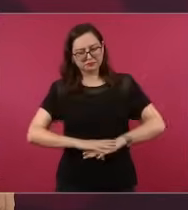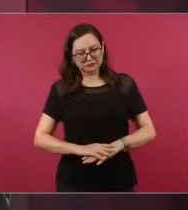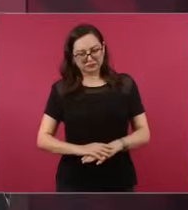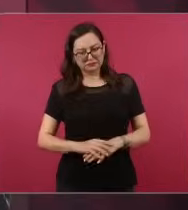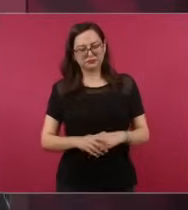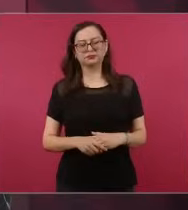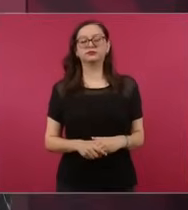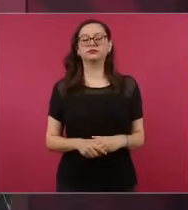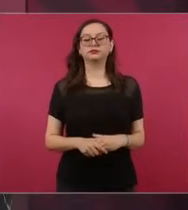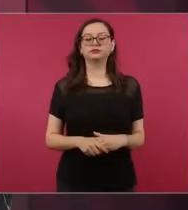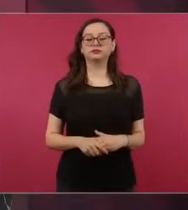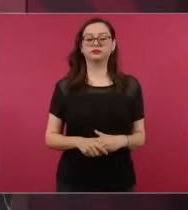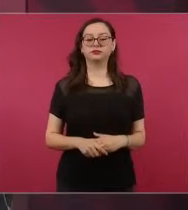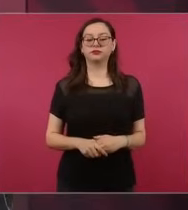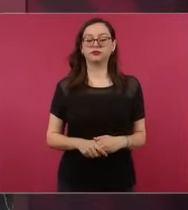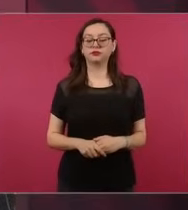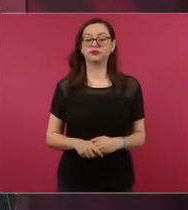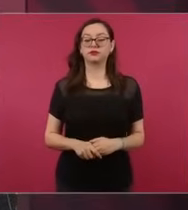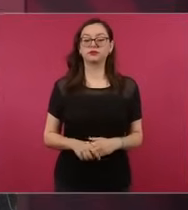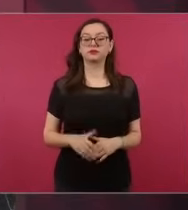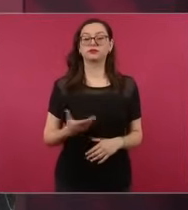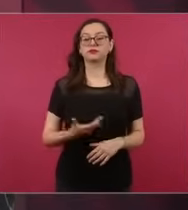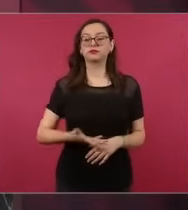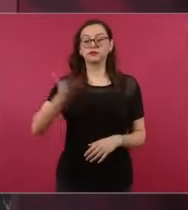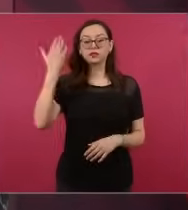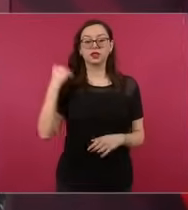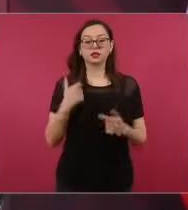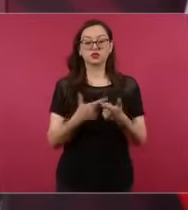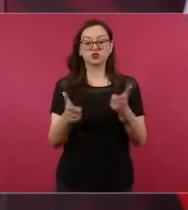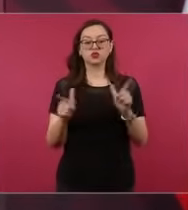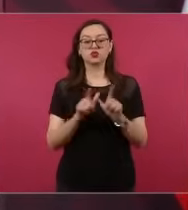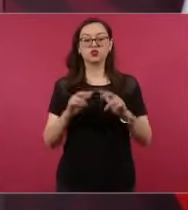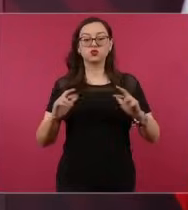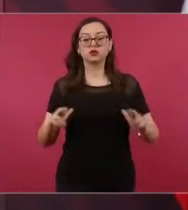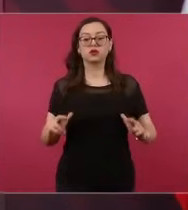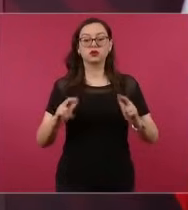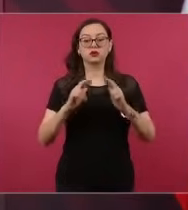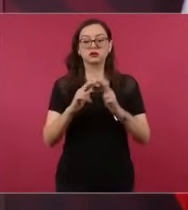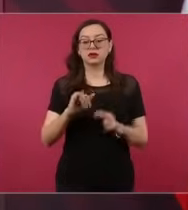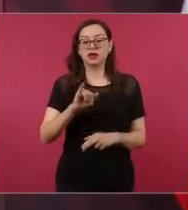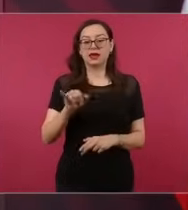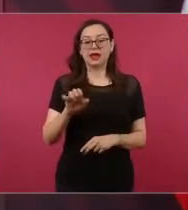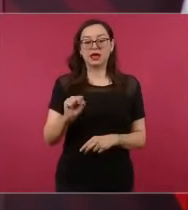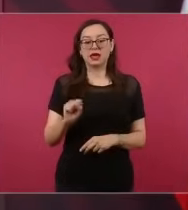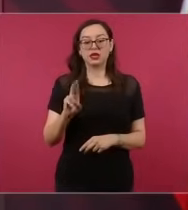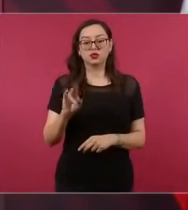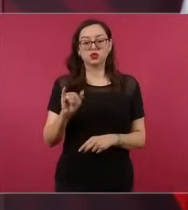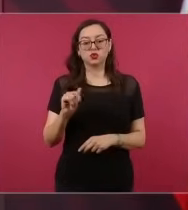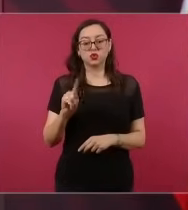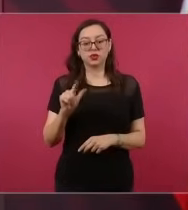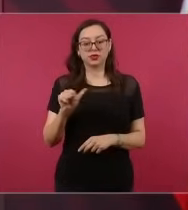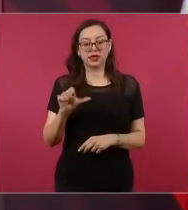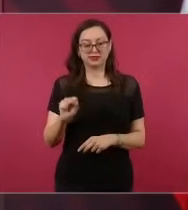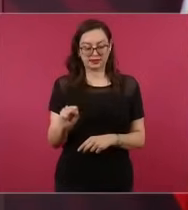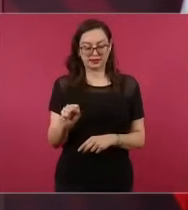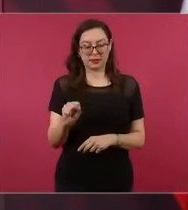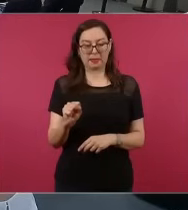Antes los jesuitas tenían estos retiros, no solo los